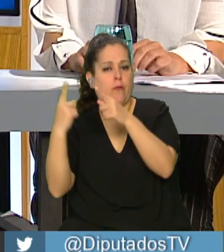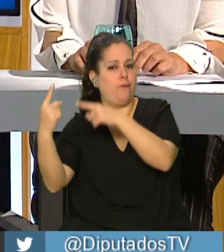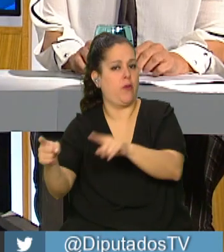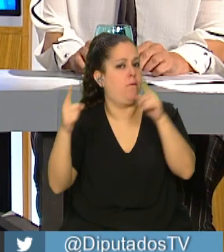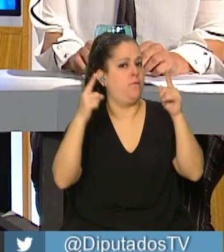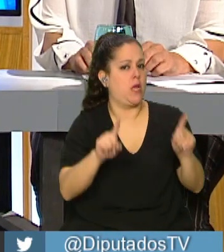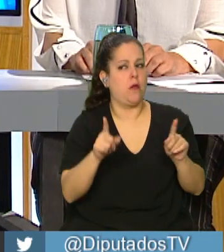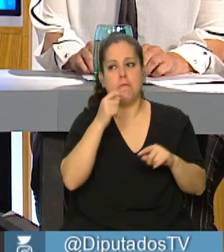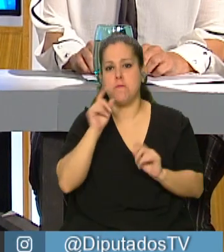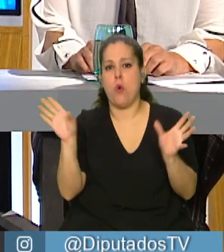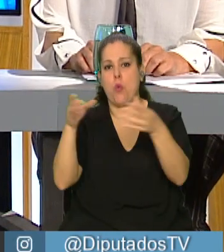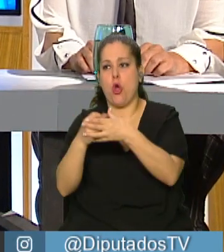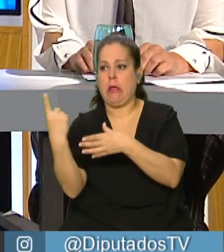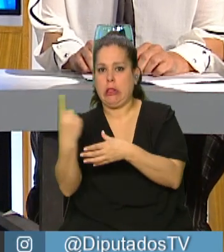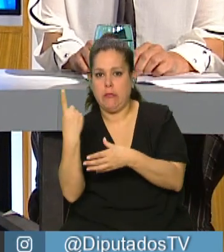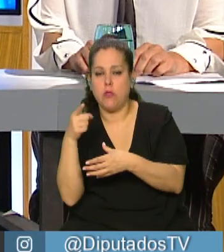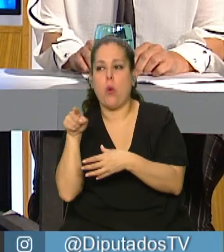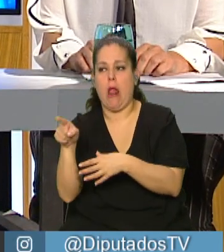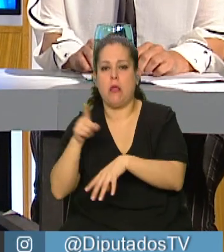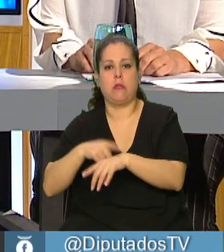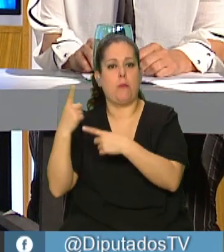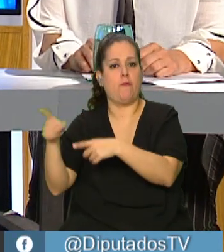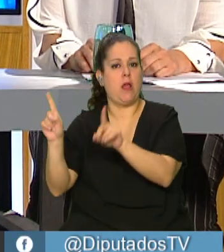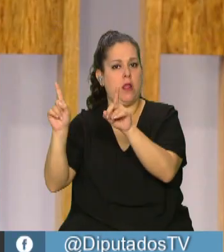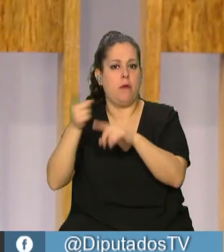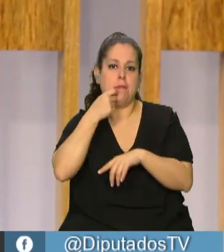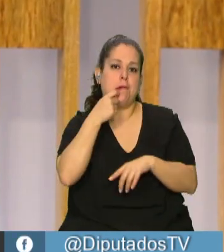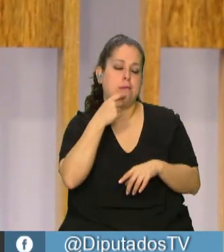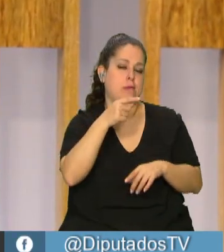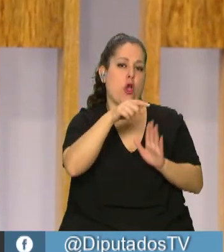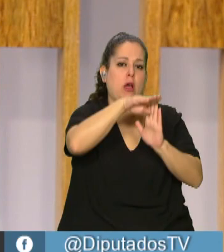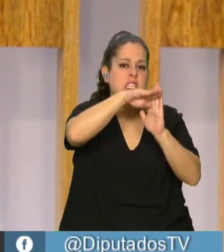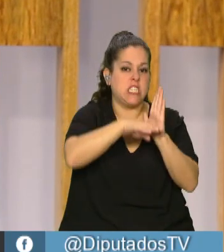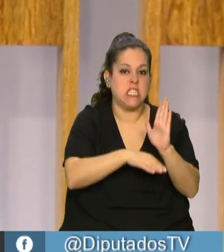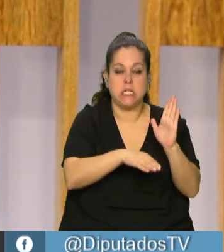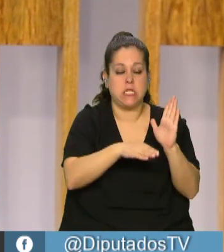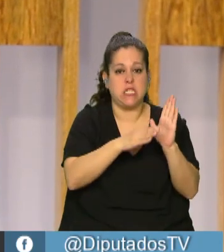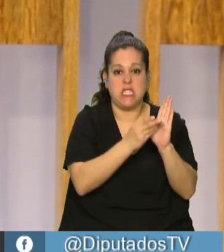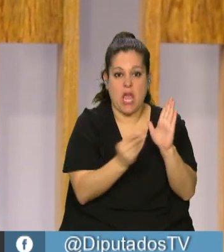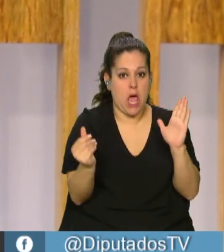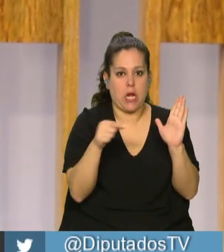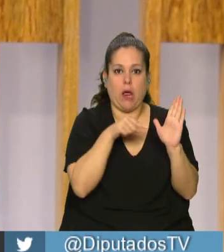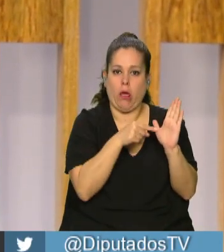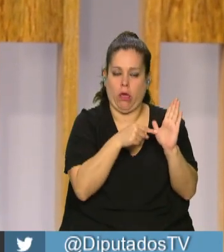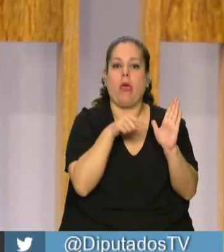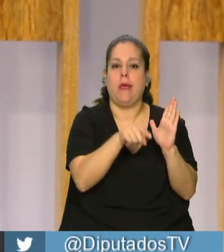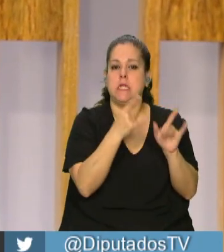los bloques individuales, después muchas veces hay cierre de lista, que es así, generalmente lo hacen los presidentes de bloque, o sea,